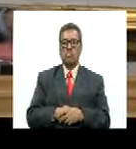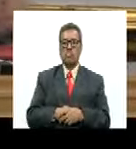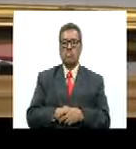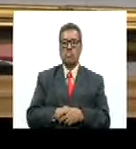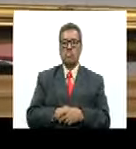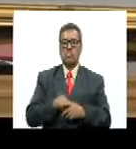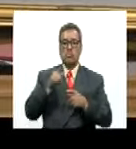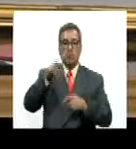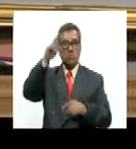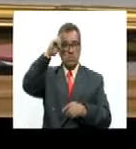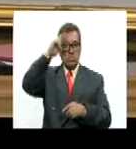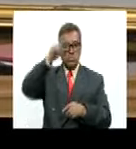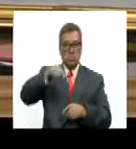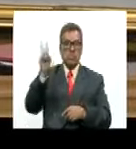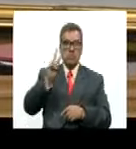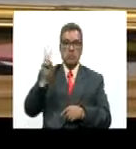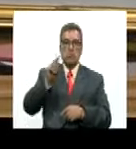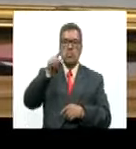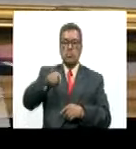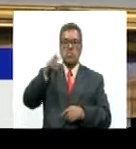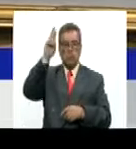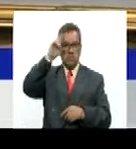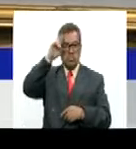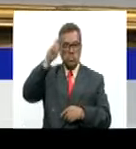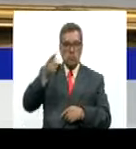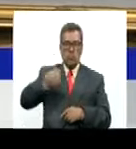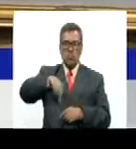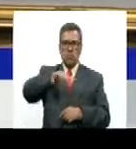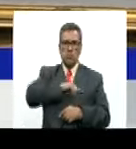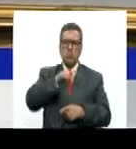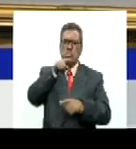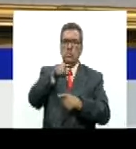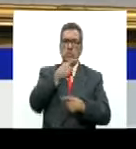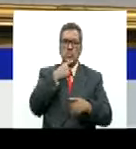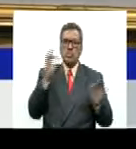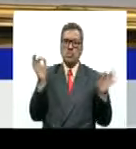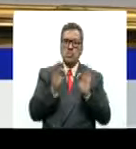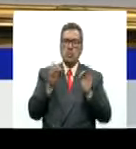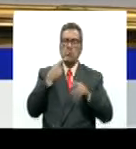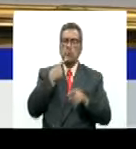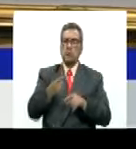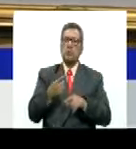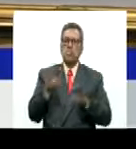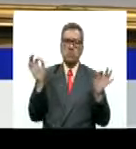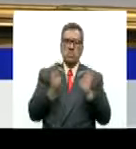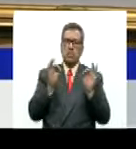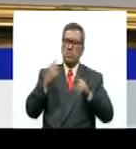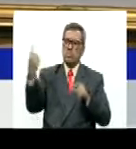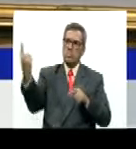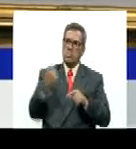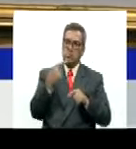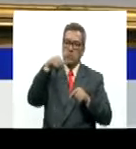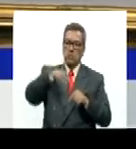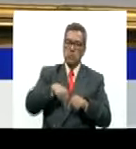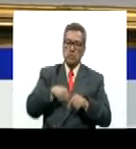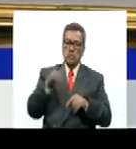Para que respeten. Venezuela se respeta. Nosotros no nos metemos con nadie y exigimos que nadie se meta con la República Bolivariana